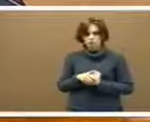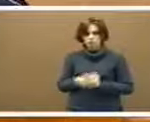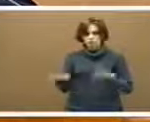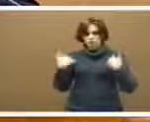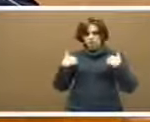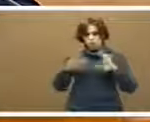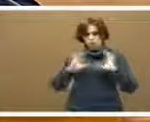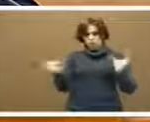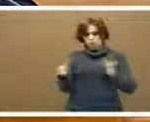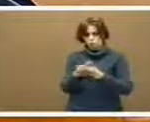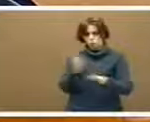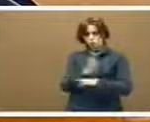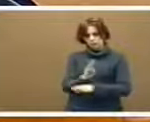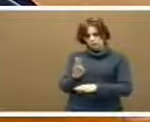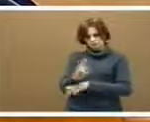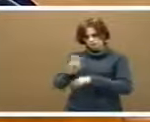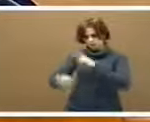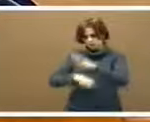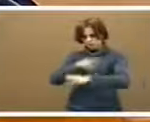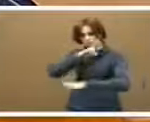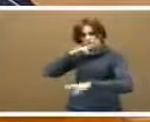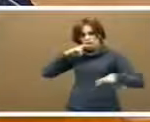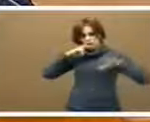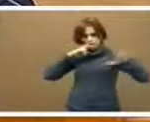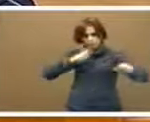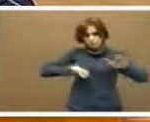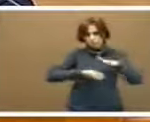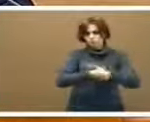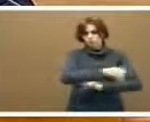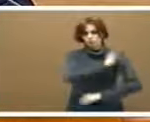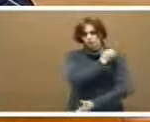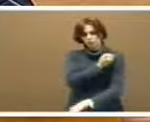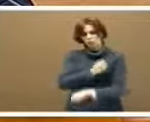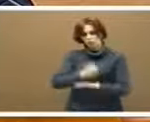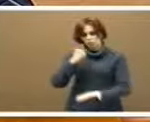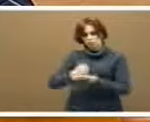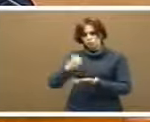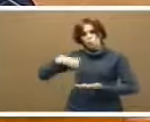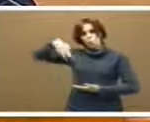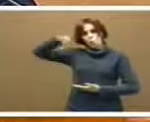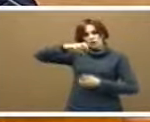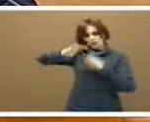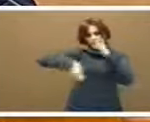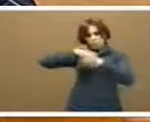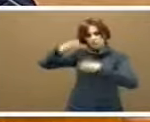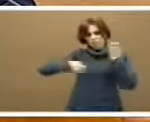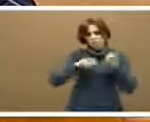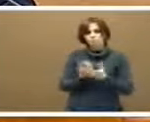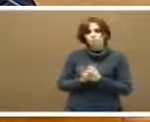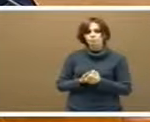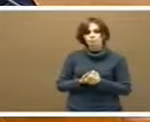parlamentarios que han hecho reservas de enmiendas a dicha sesión. En primer lugar, debatimos